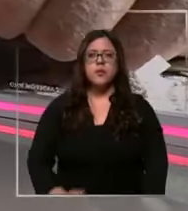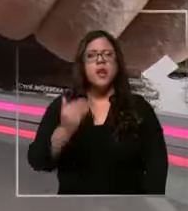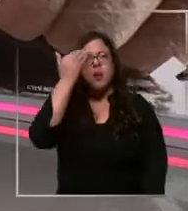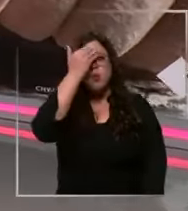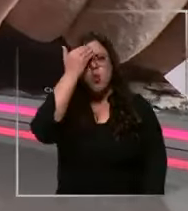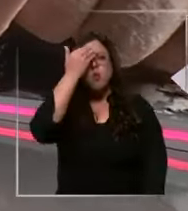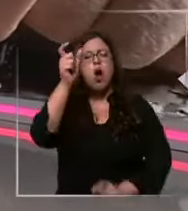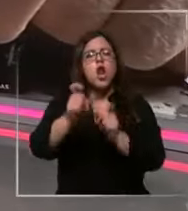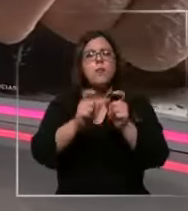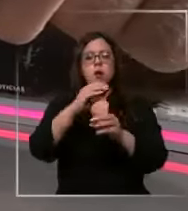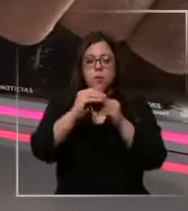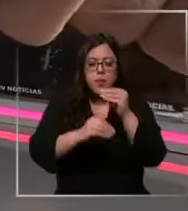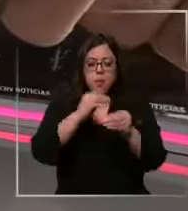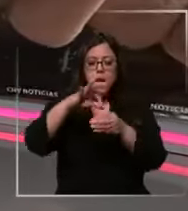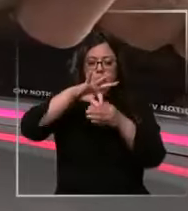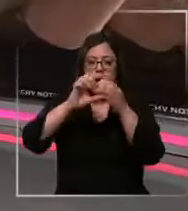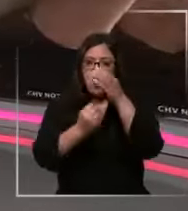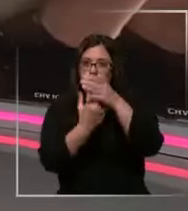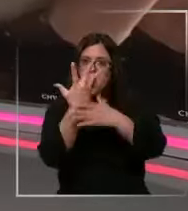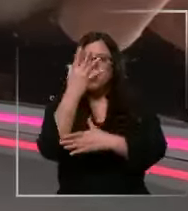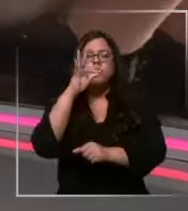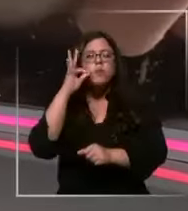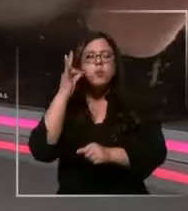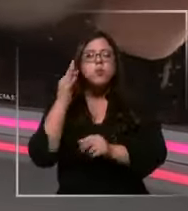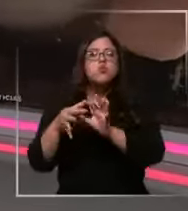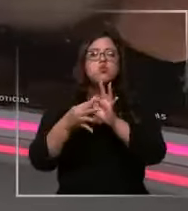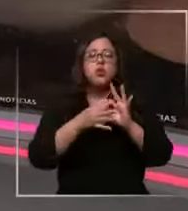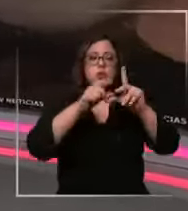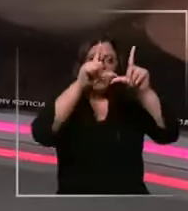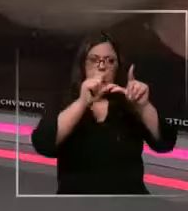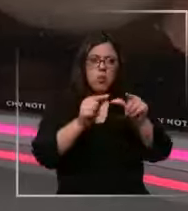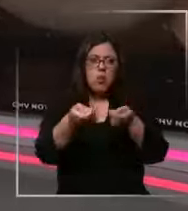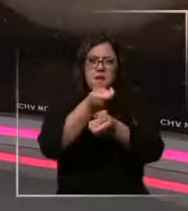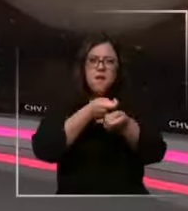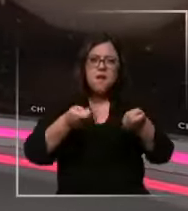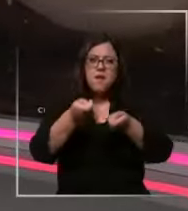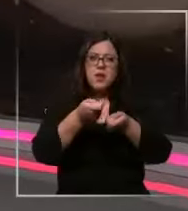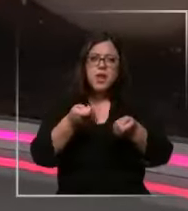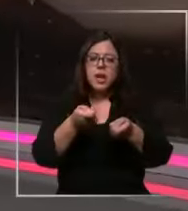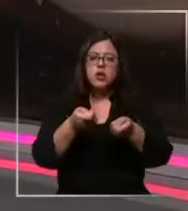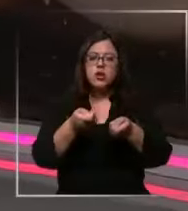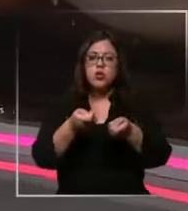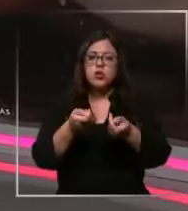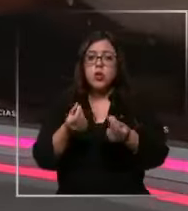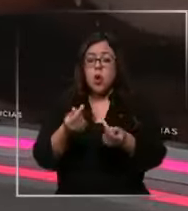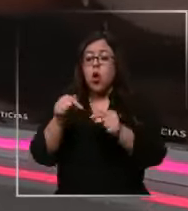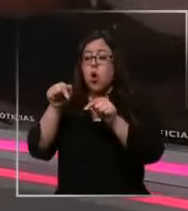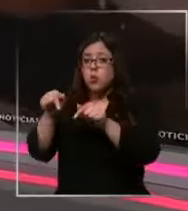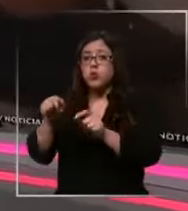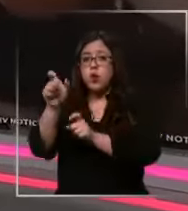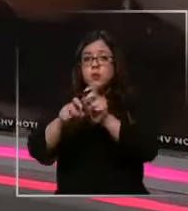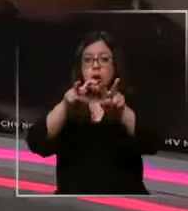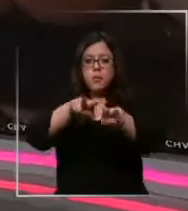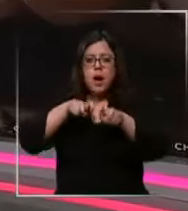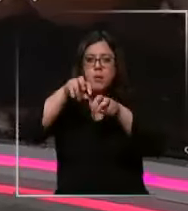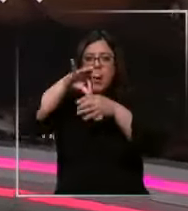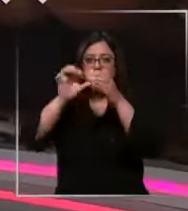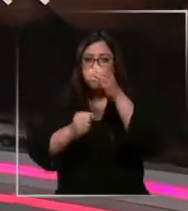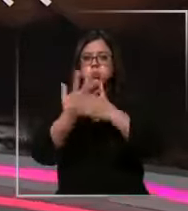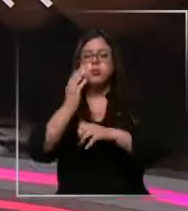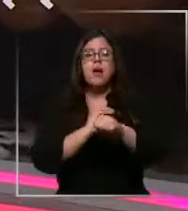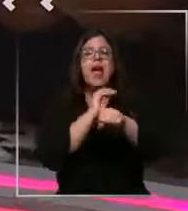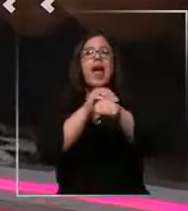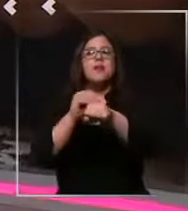Preocupados están los productores de trigo en Chile por el bajo precio al que se está vendiendo el grano. Es por eso que los agricultores encendieron las alertas